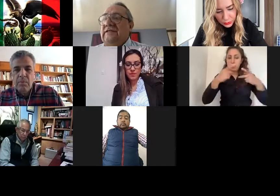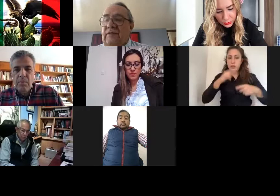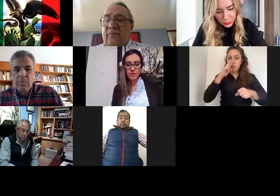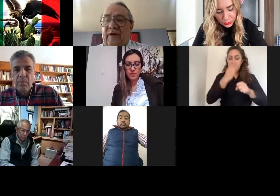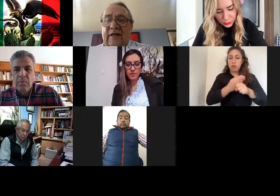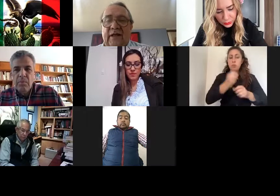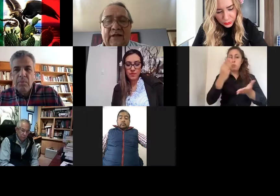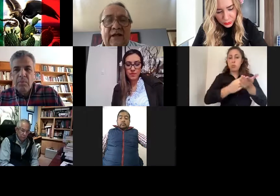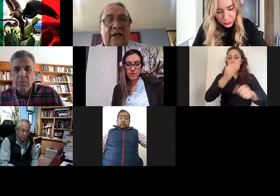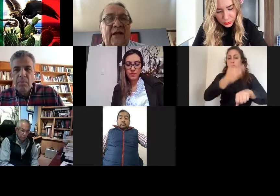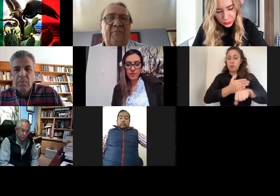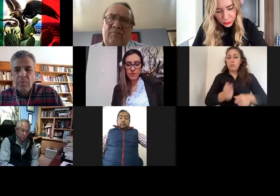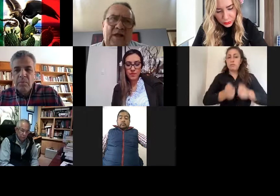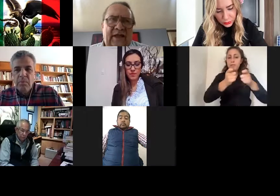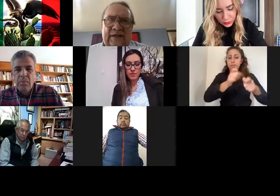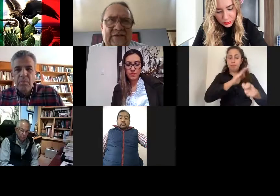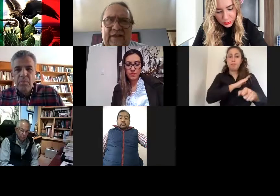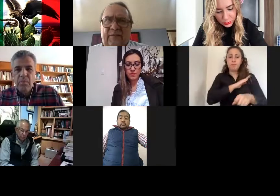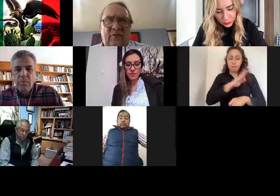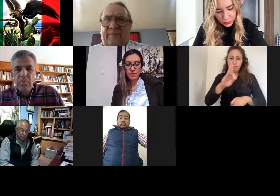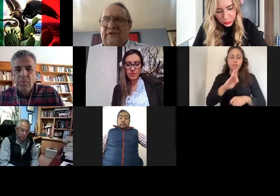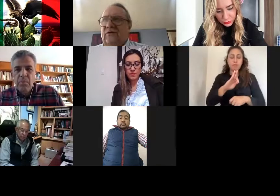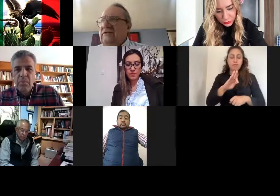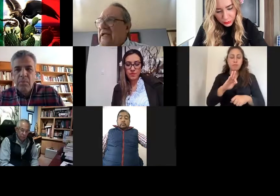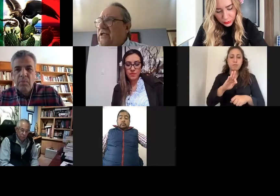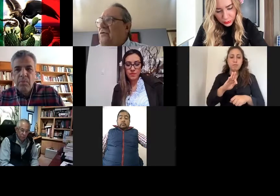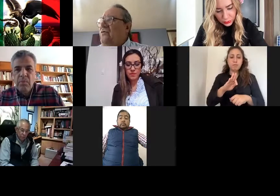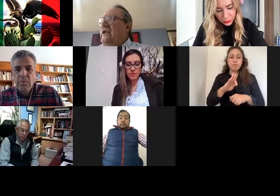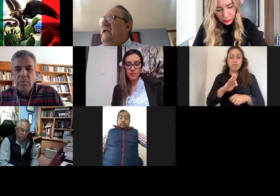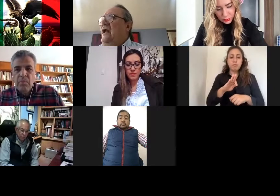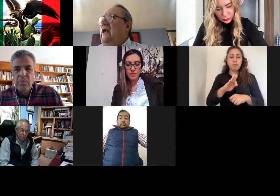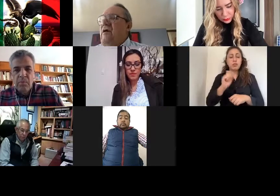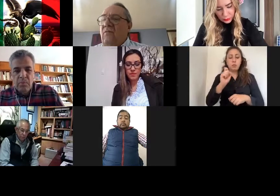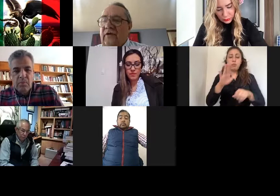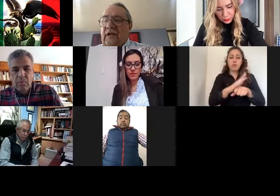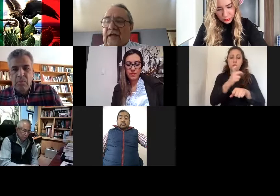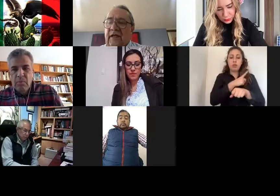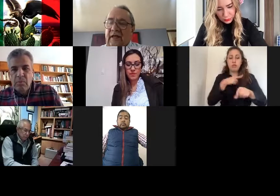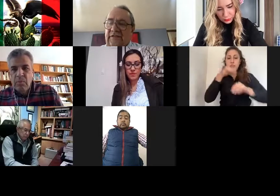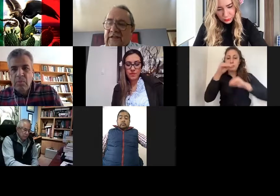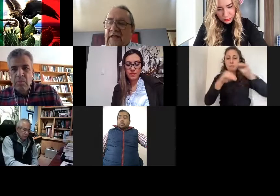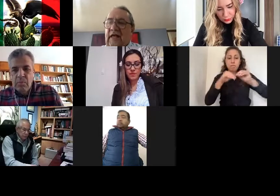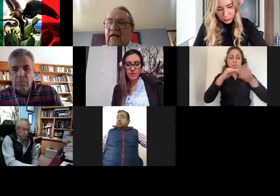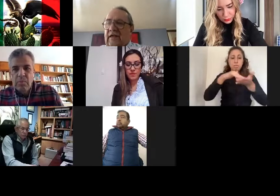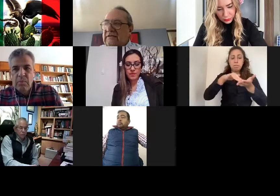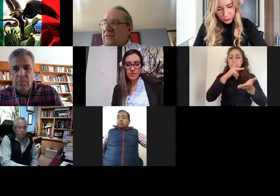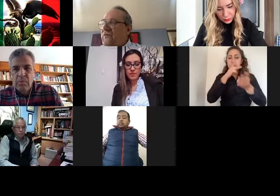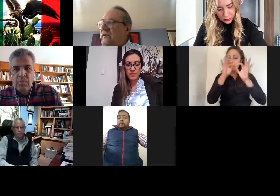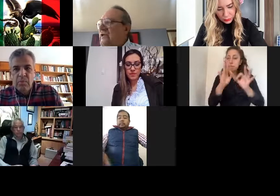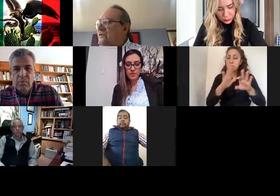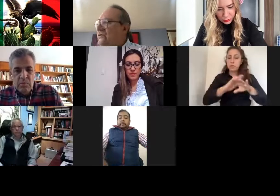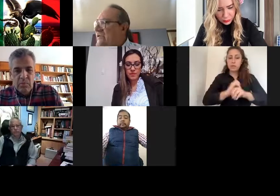que se impongan, tengan una precisión técnico-jurídica muy clara. Esa es la idea de